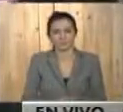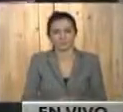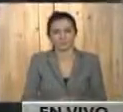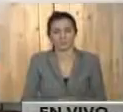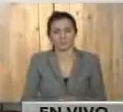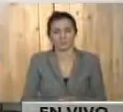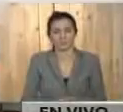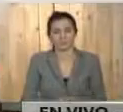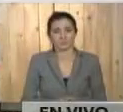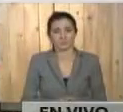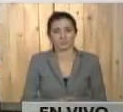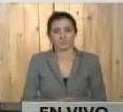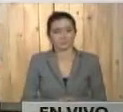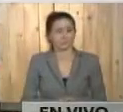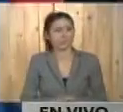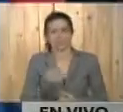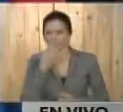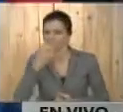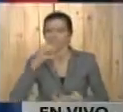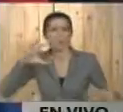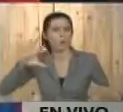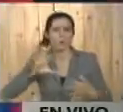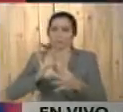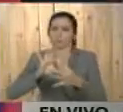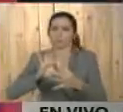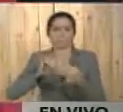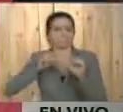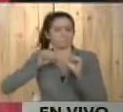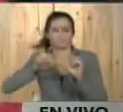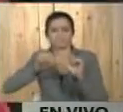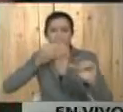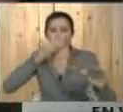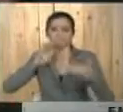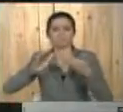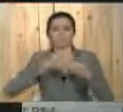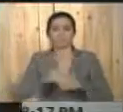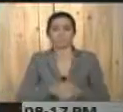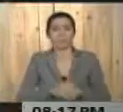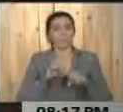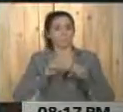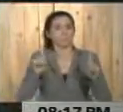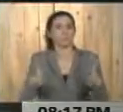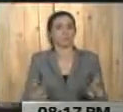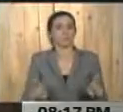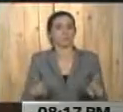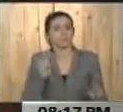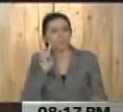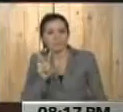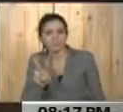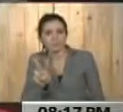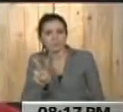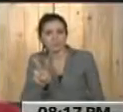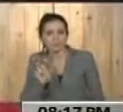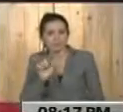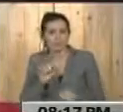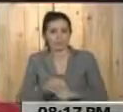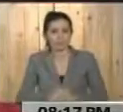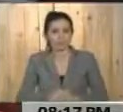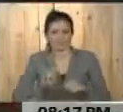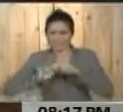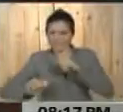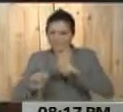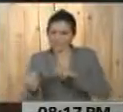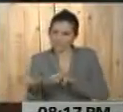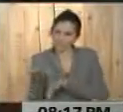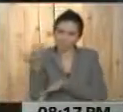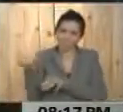Con el lema "La unión nos permanecerá la felicidad perpetua". Pero mientras veía la quema de esta